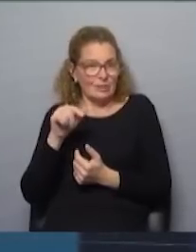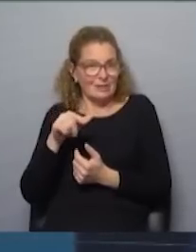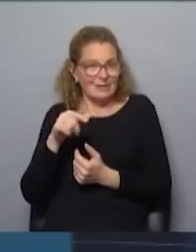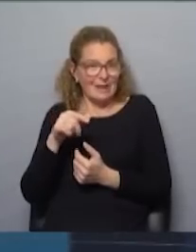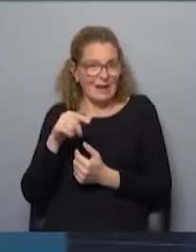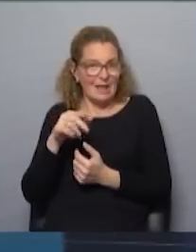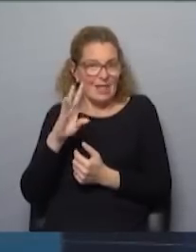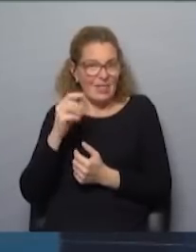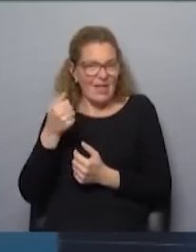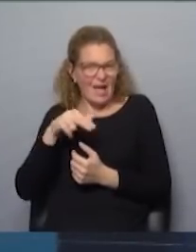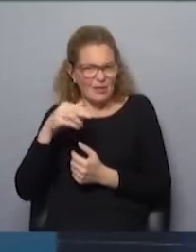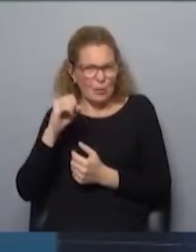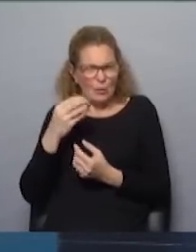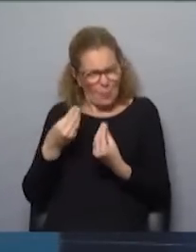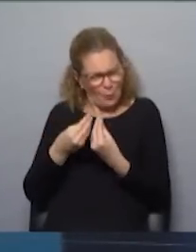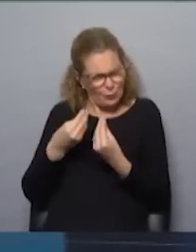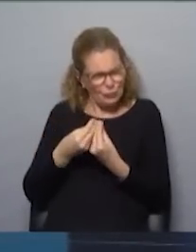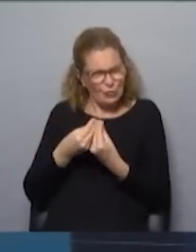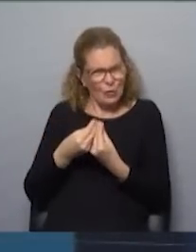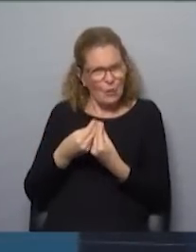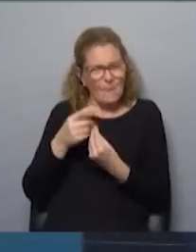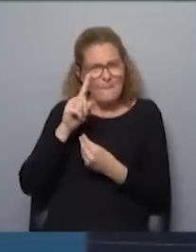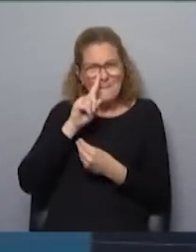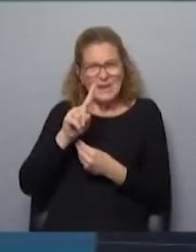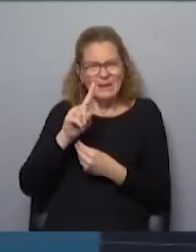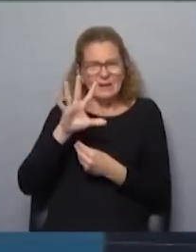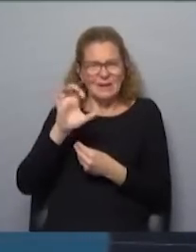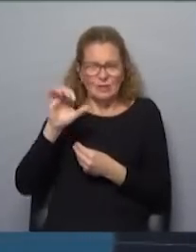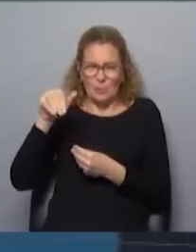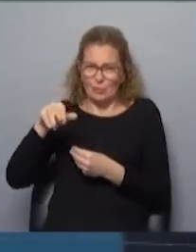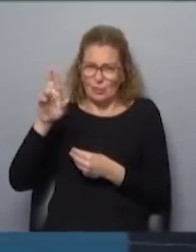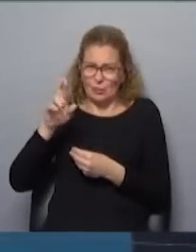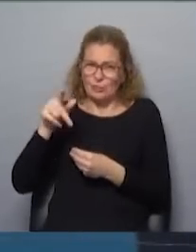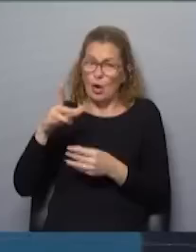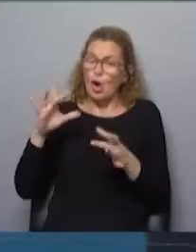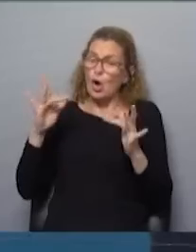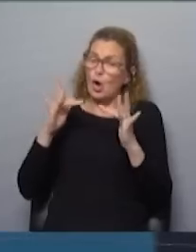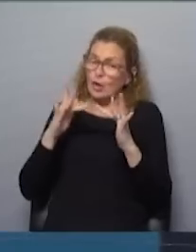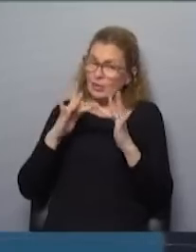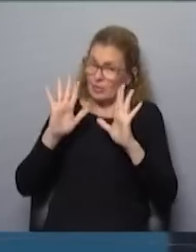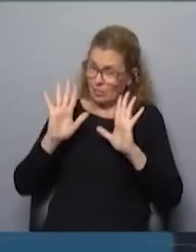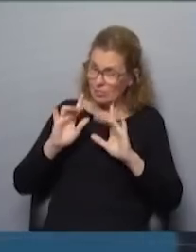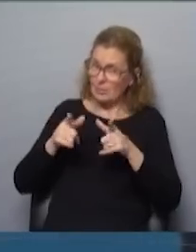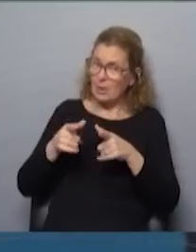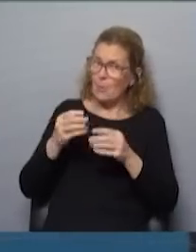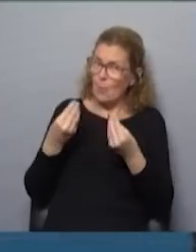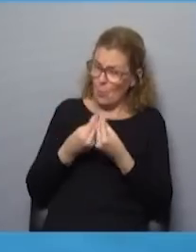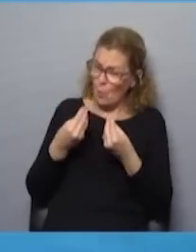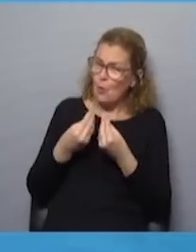emergente no suena mucho 1500 millones de dólares hoy sigo con ustedes o eran muchos y